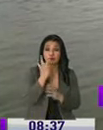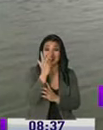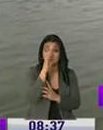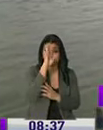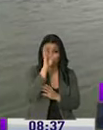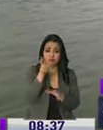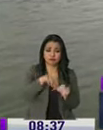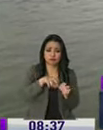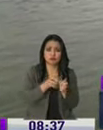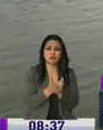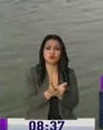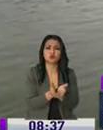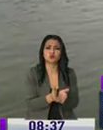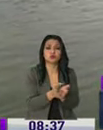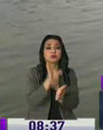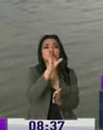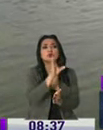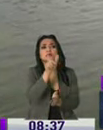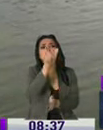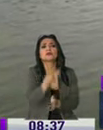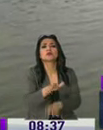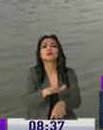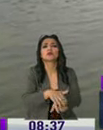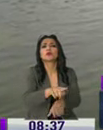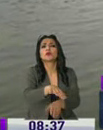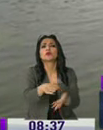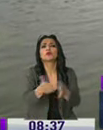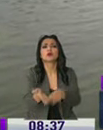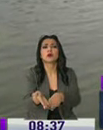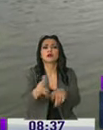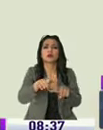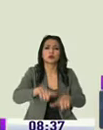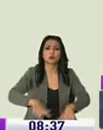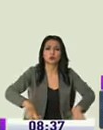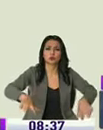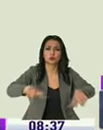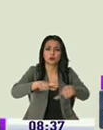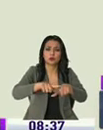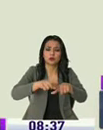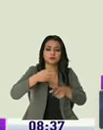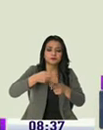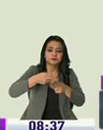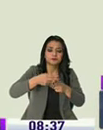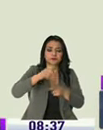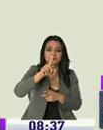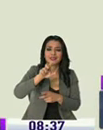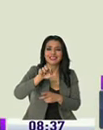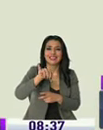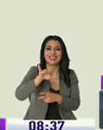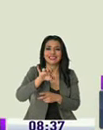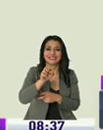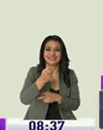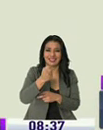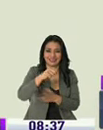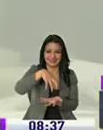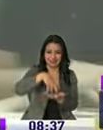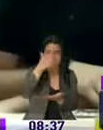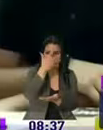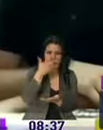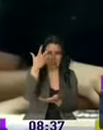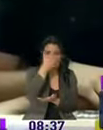ciudadano acusado de asesinato en el sector Las Delicias, en la localidad Chura, Cantón Quinindé.